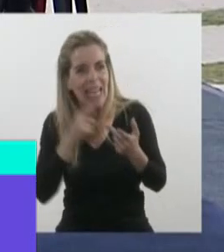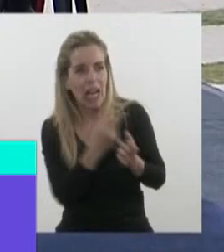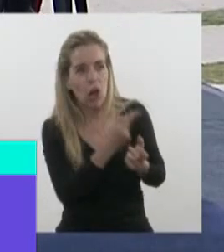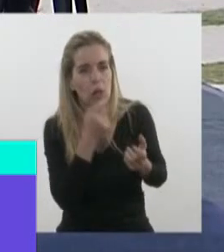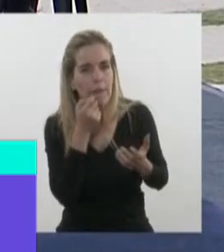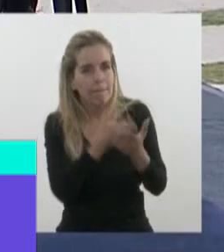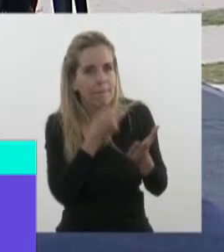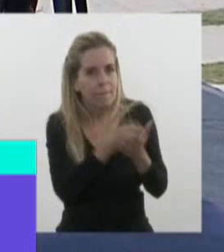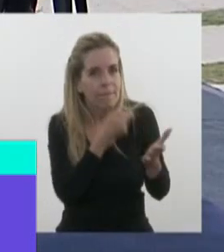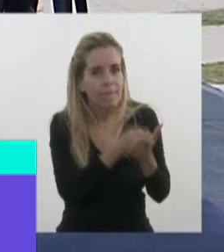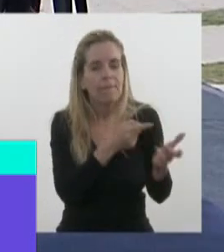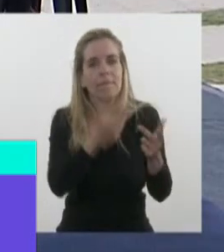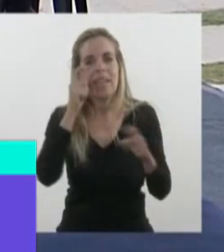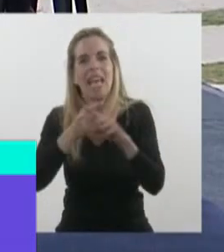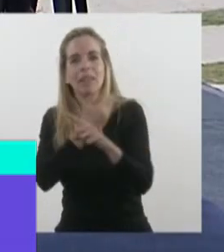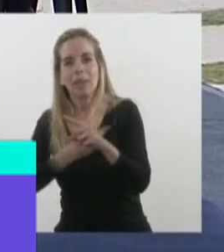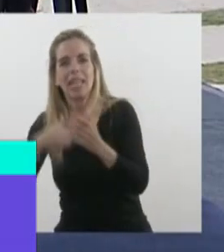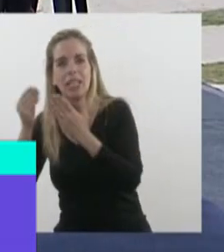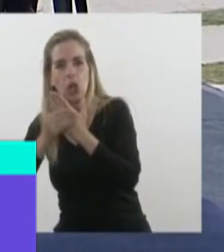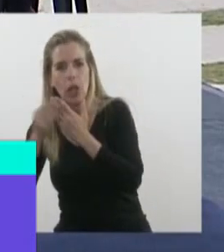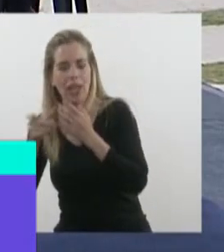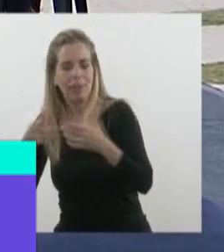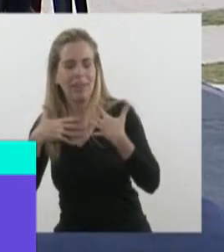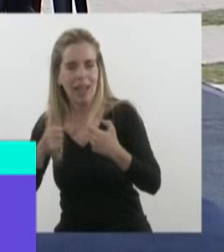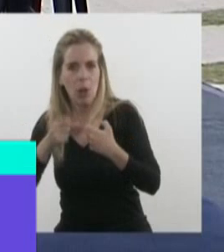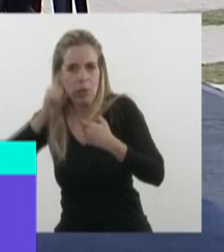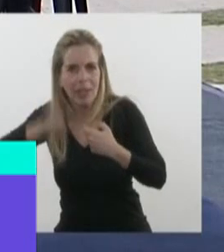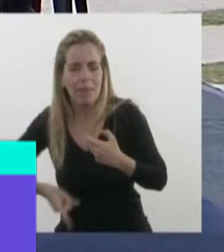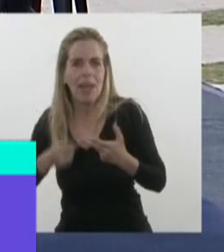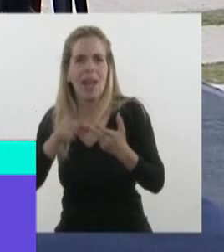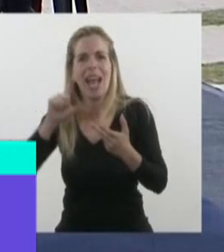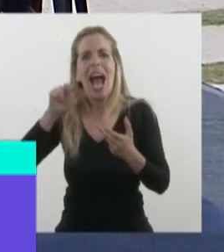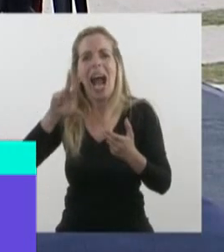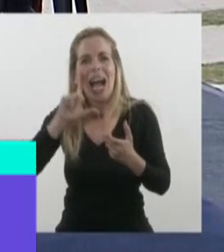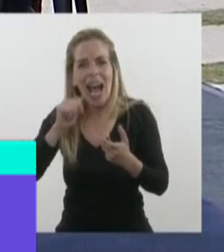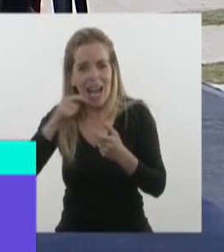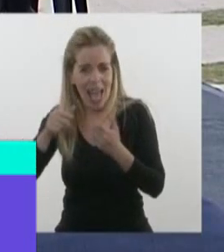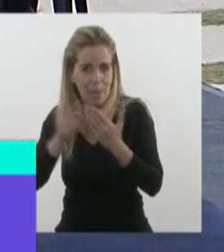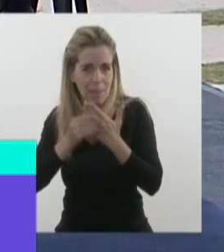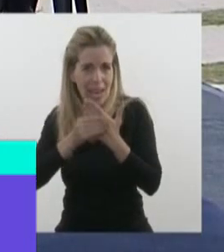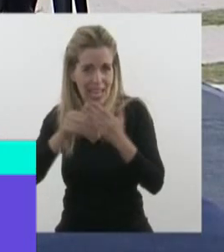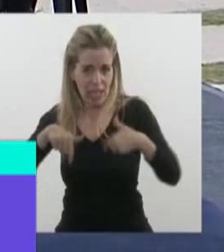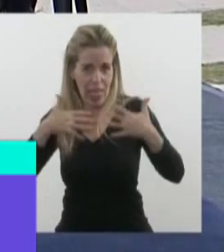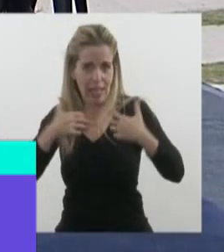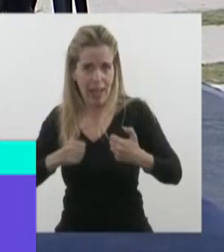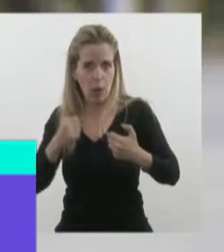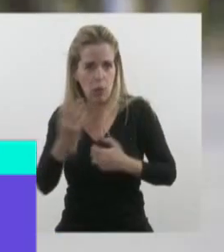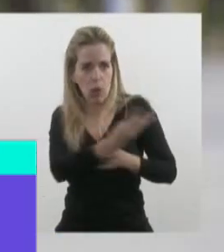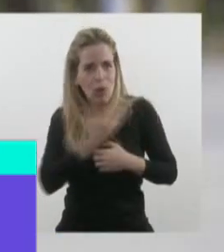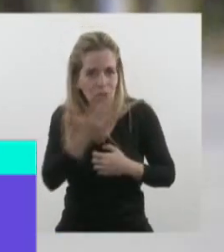mío, Ginés y Carla hacían el suyo, todos estábamos tirando redes para ver dónde conseguíamos las vacunas. Lo puedo decir